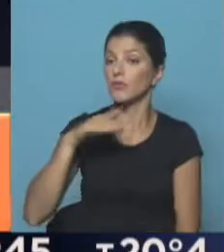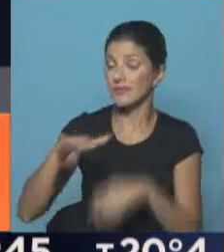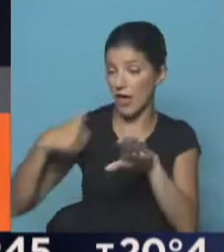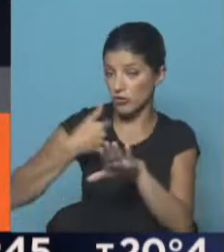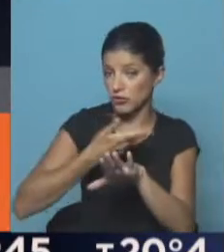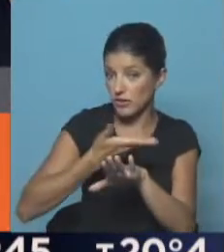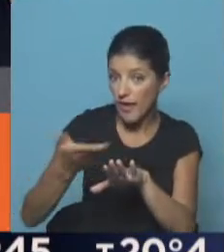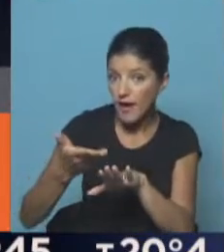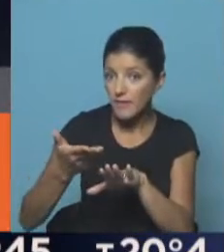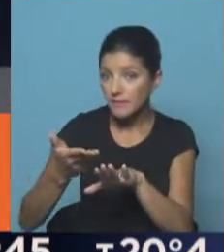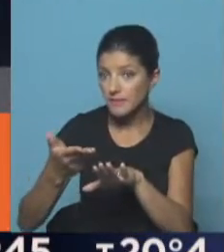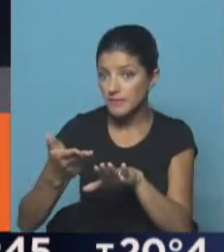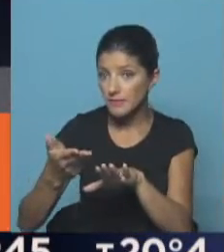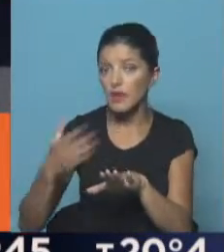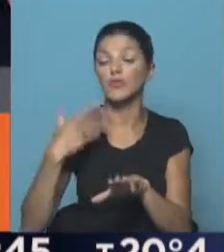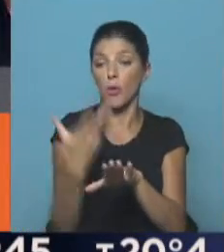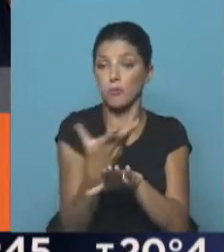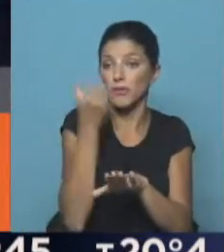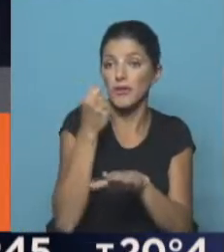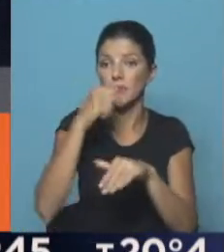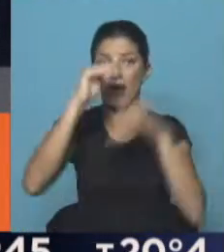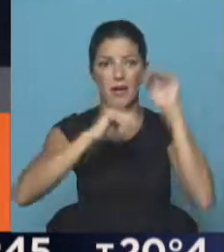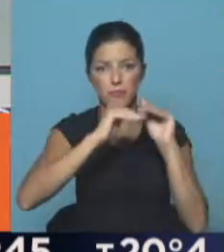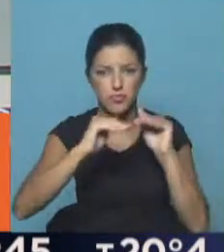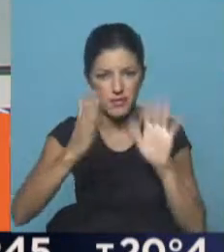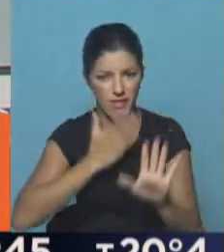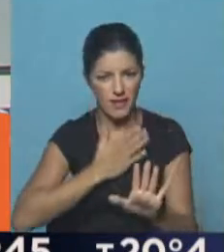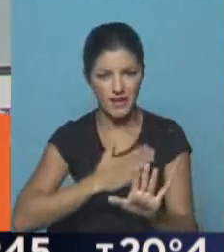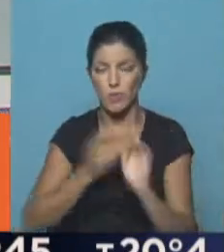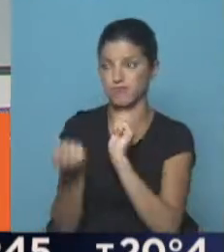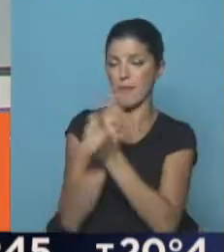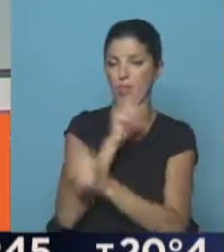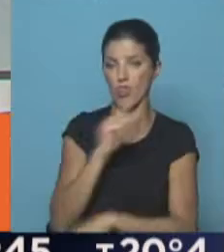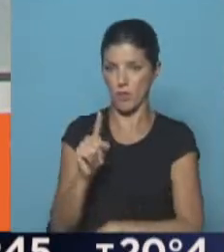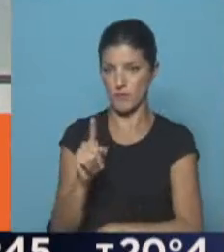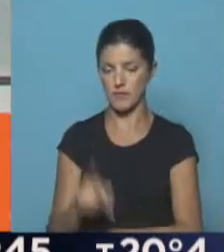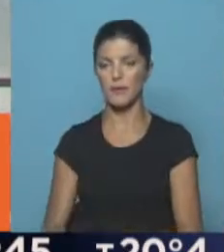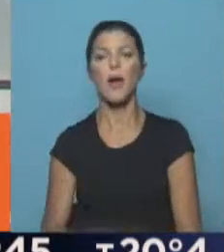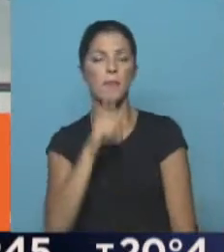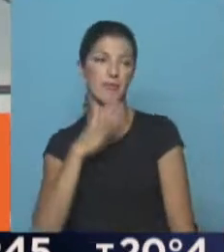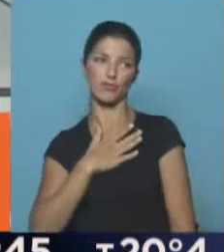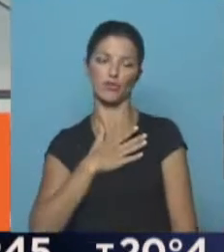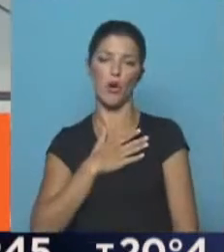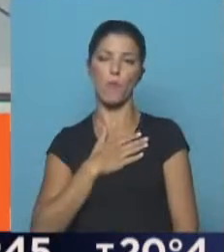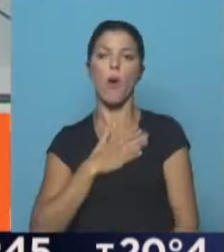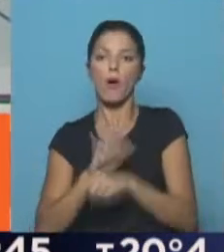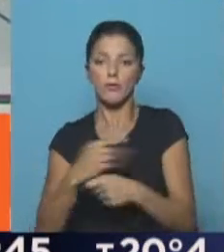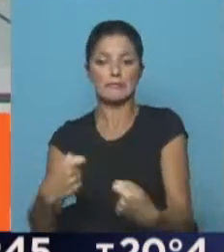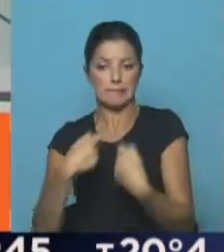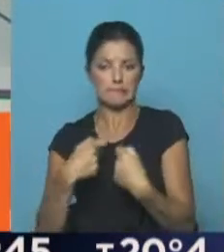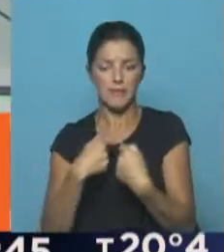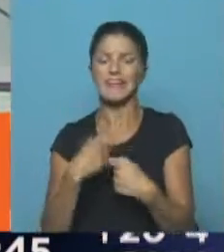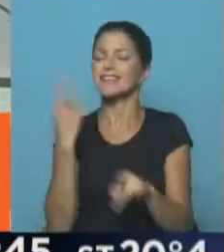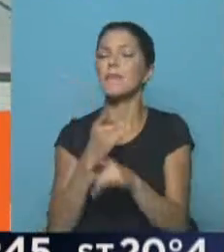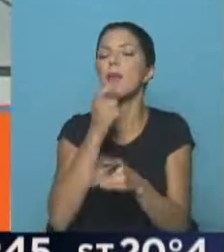que a grandes rasgos hemos conseguido armonizar. Yo les diría, chicos, que no nos exijamos tanto como periodistas, en el sentido de que los periodistas